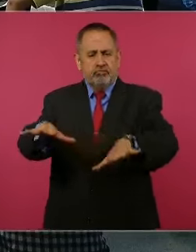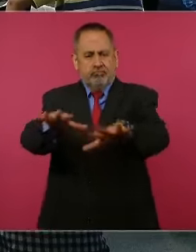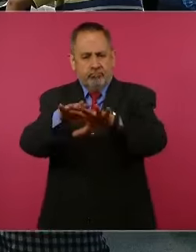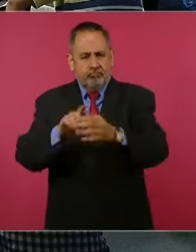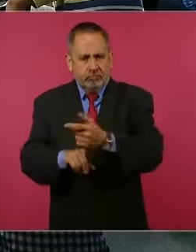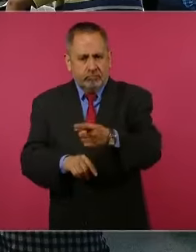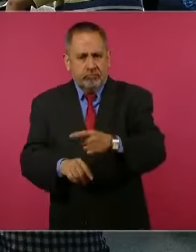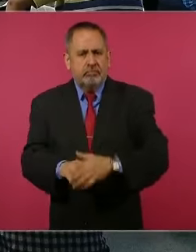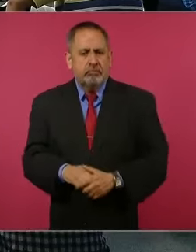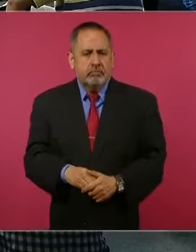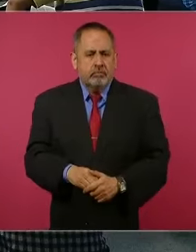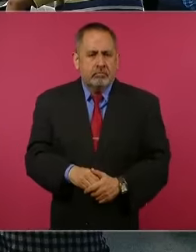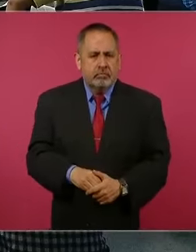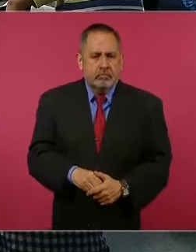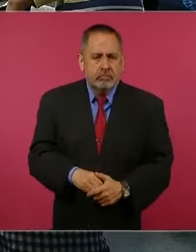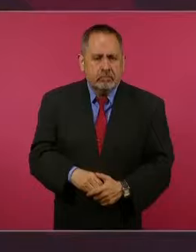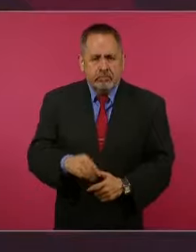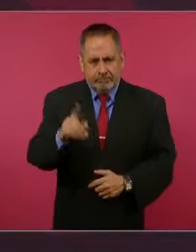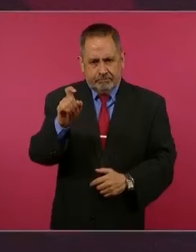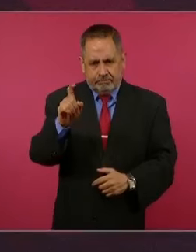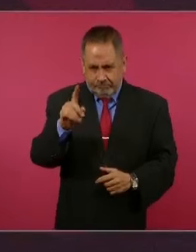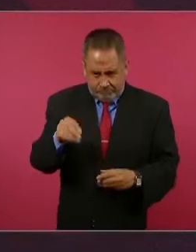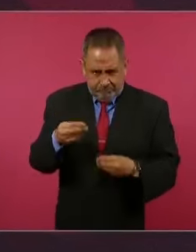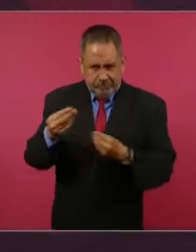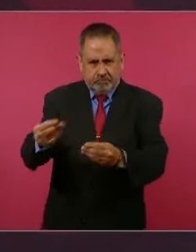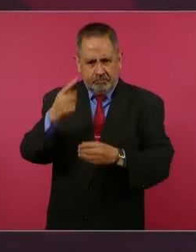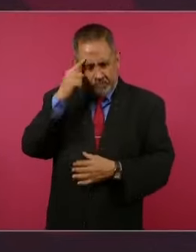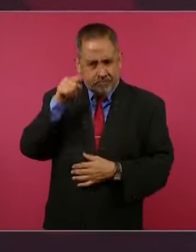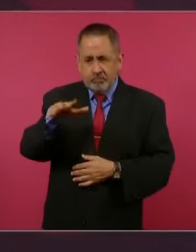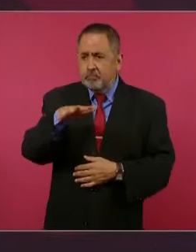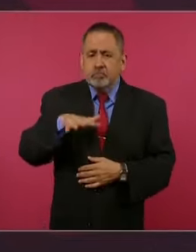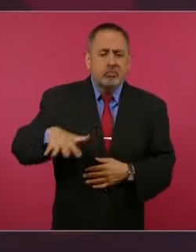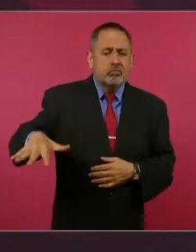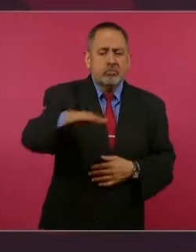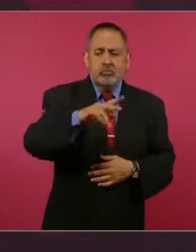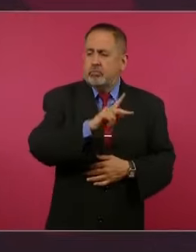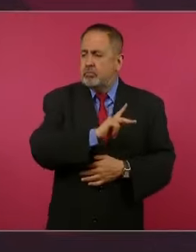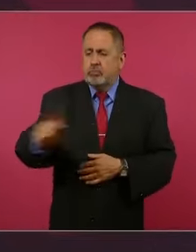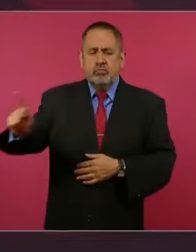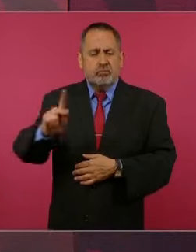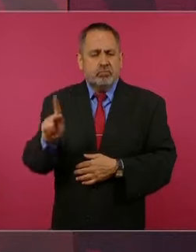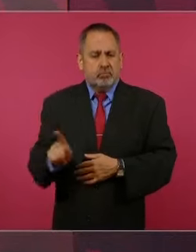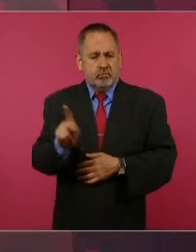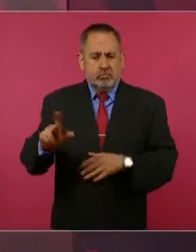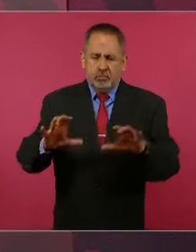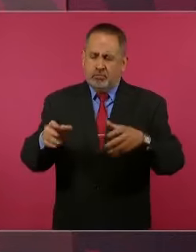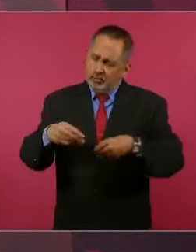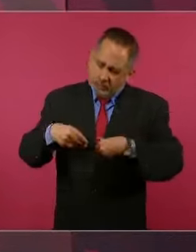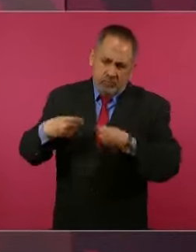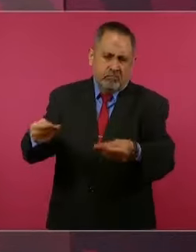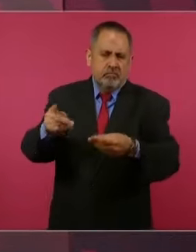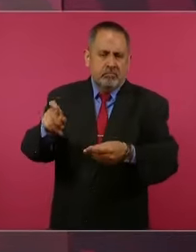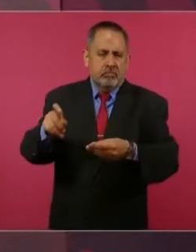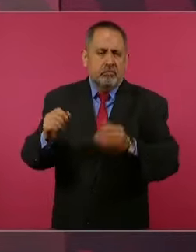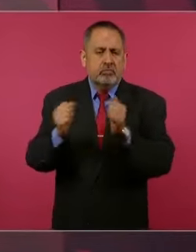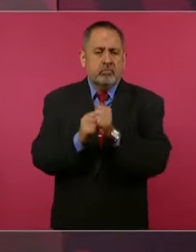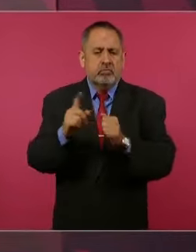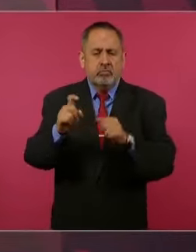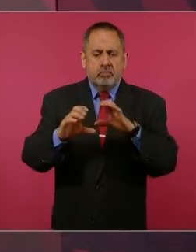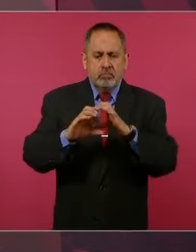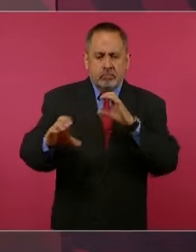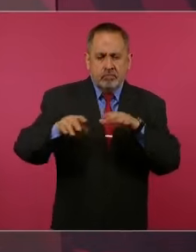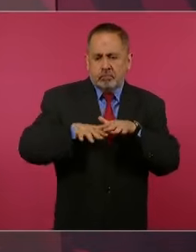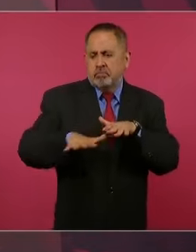Hi agua agua para todos los pueblos con un